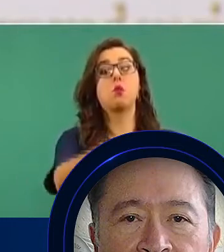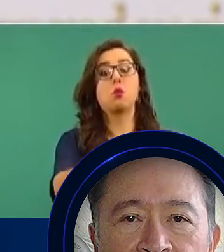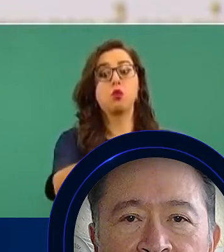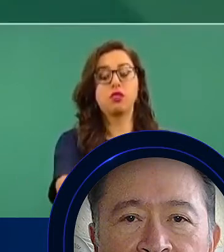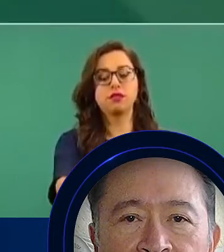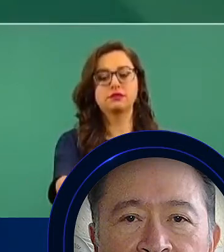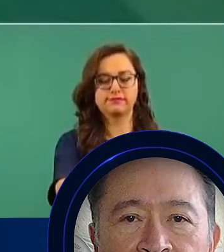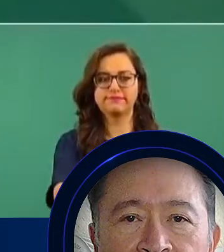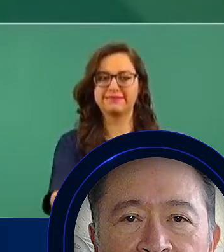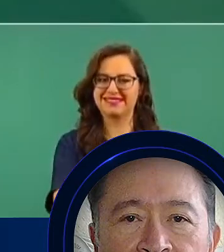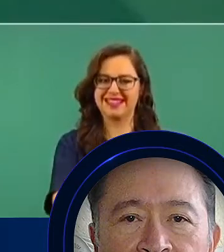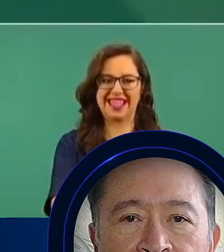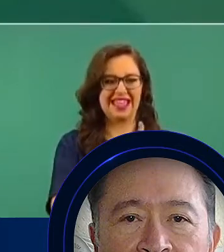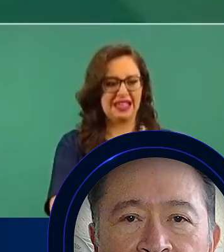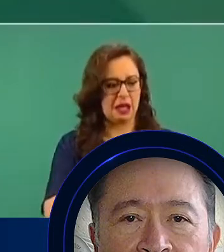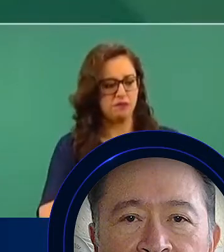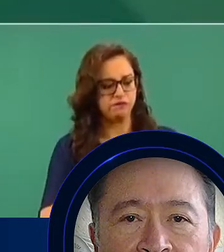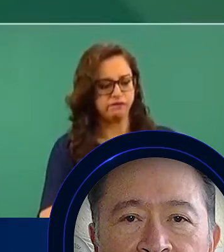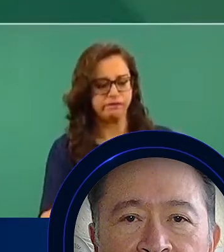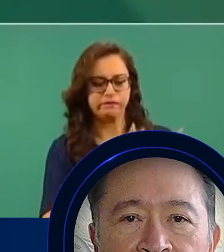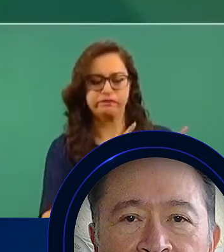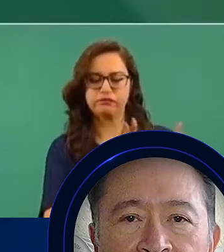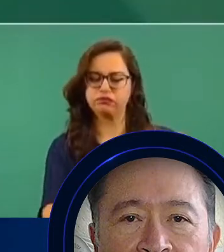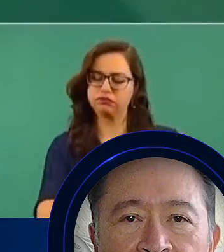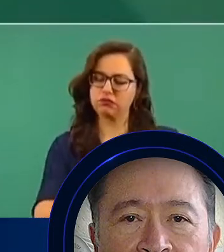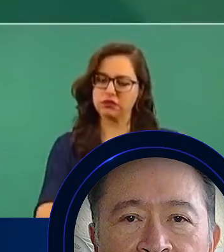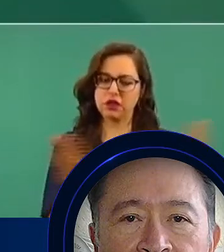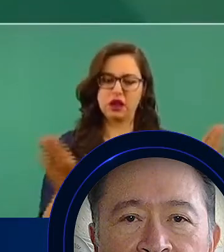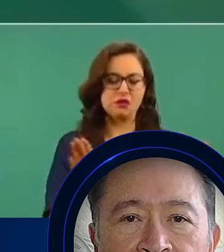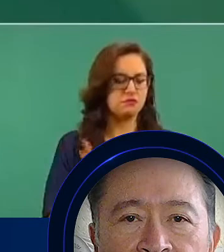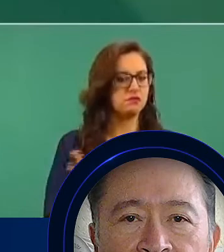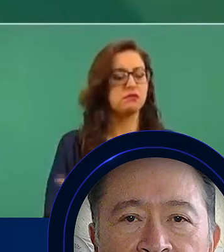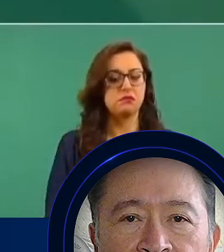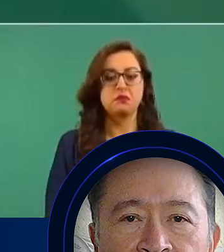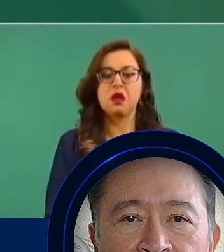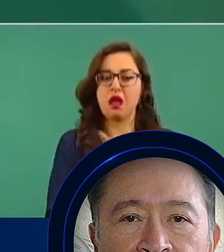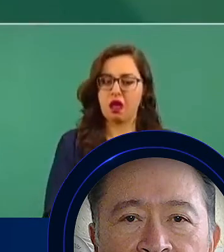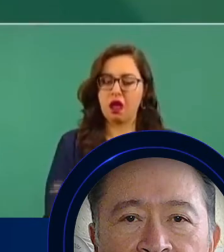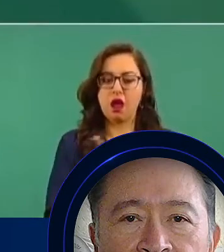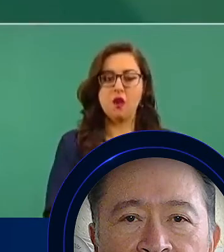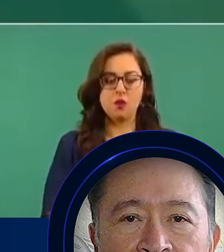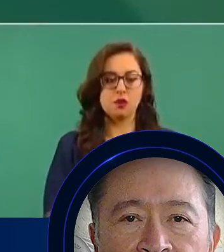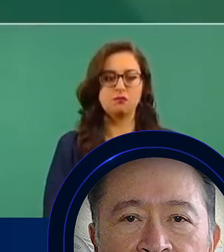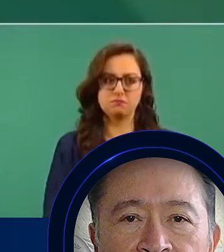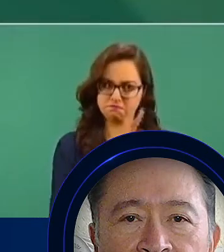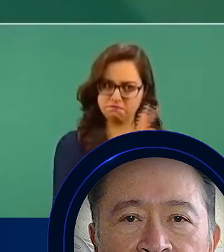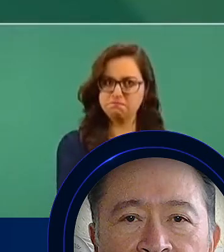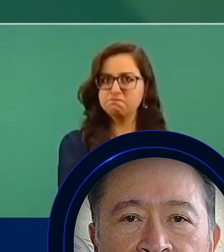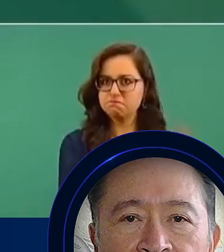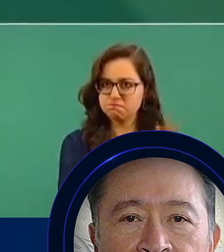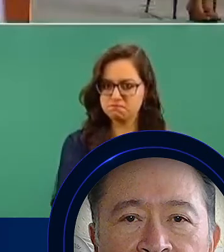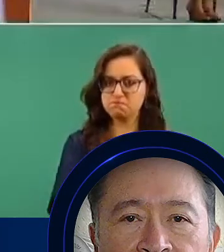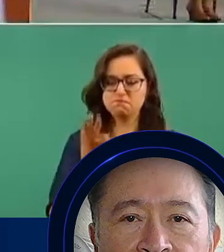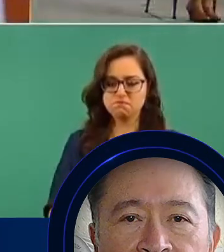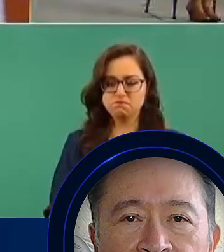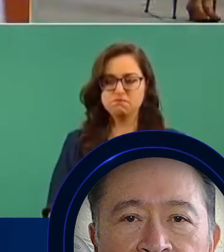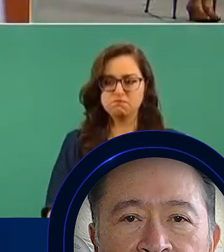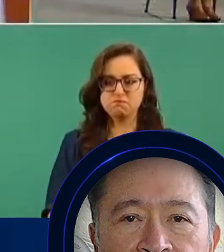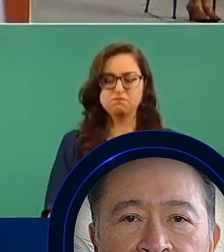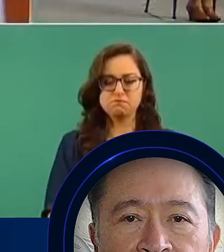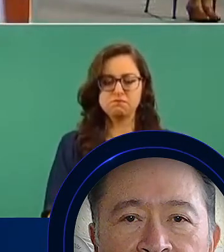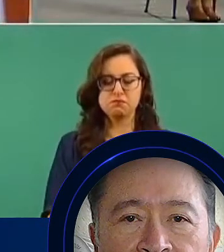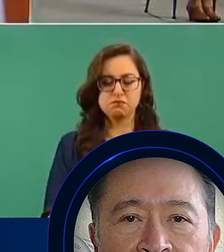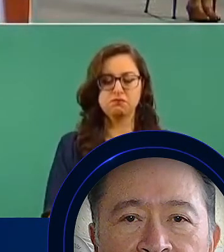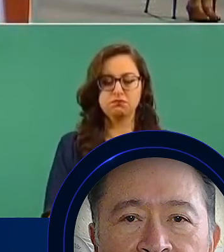destacan en el escenario nacional Cuando ya en cinco estados Entre ellos Sonora Están comenzando ya las